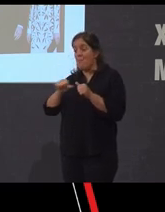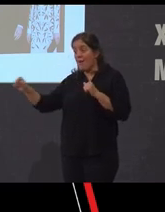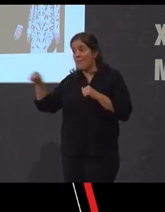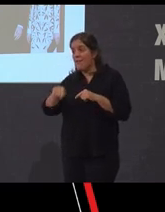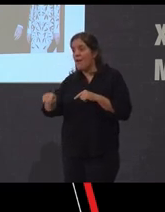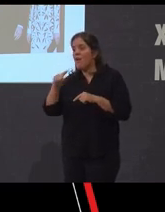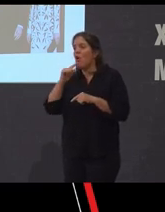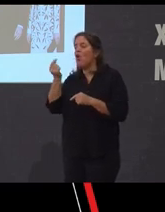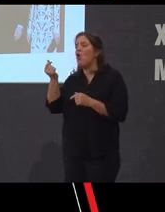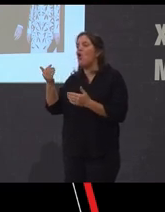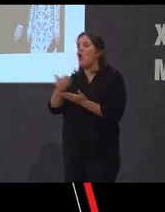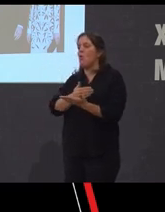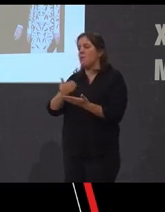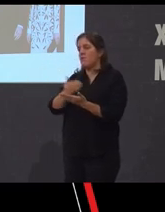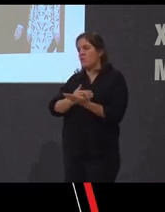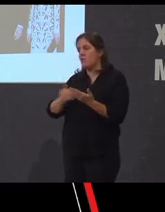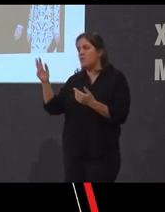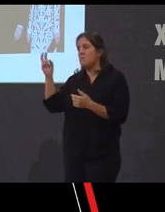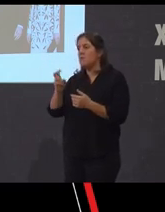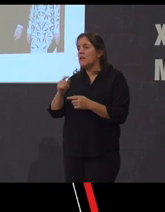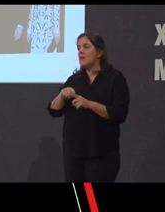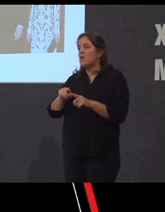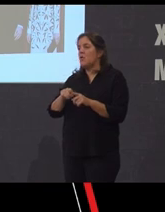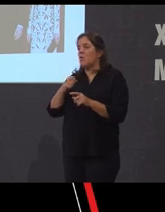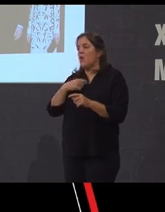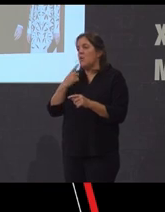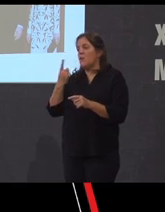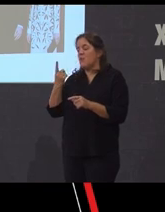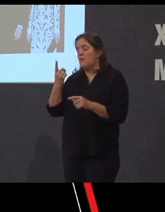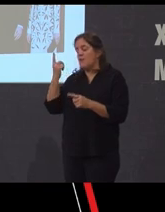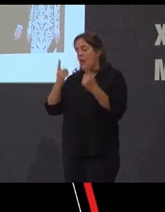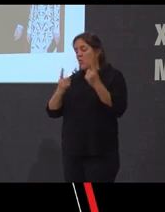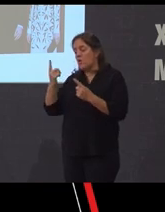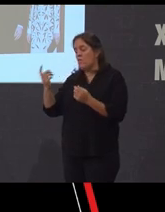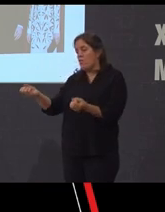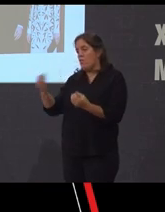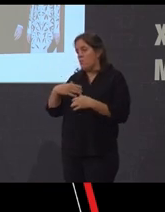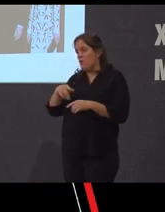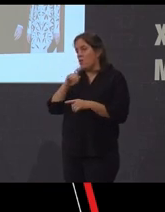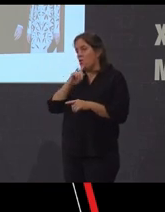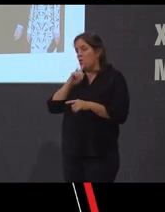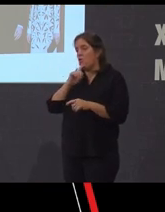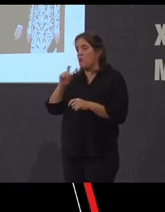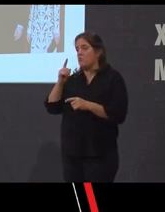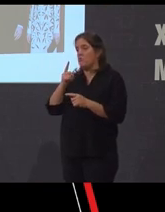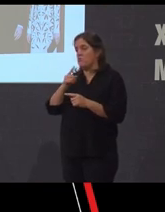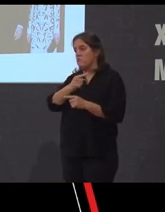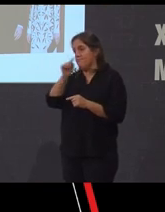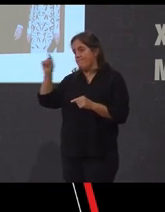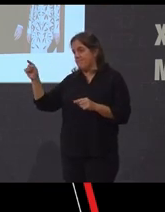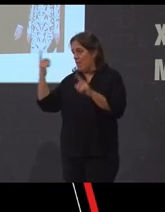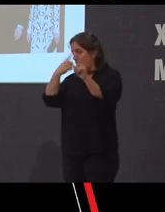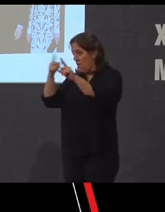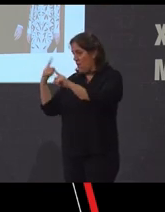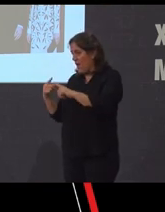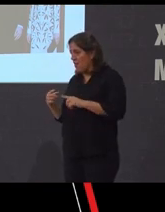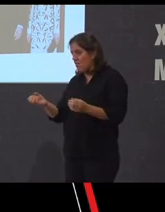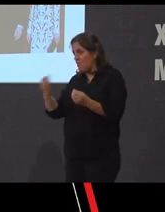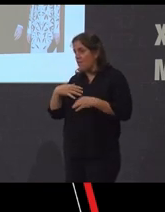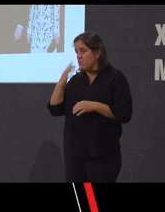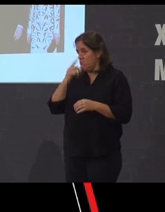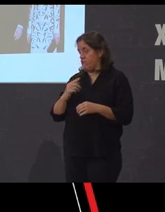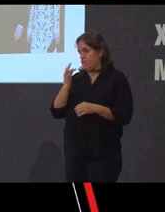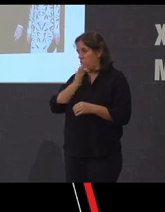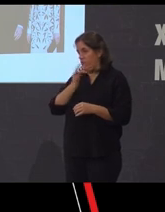comisións, chegou por distintas fontes a confirmación de eso e non sabemos si a día